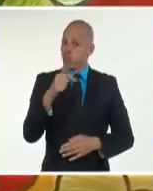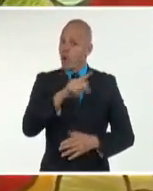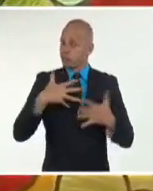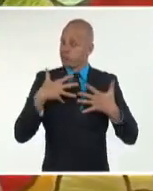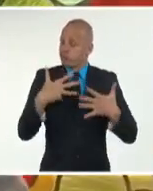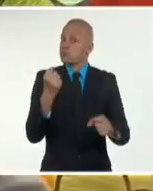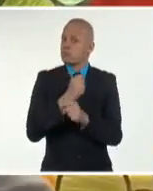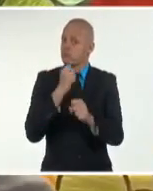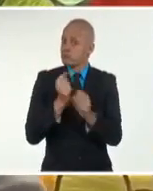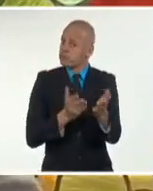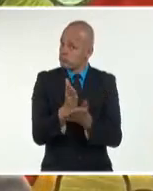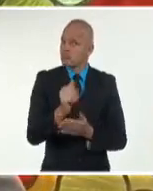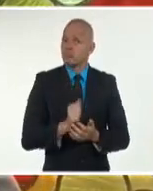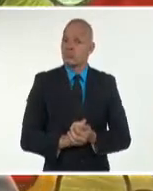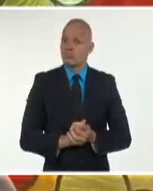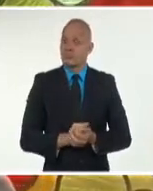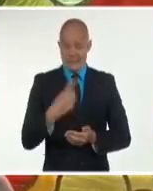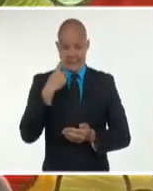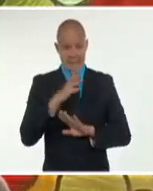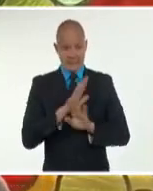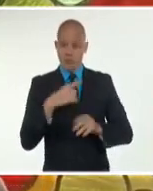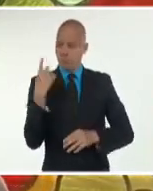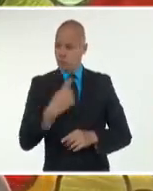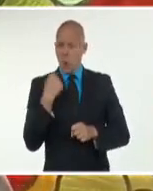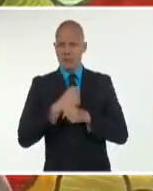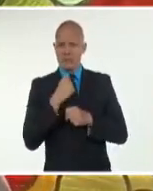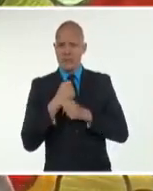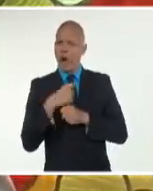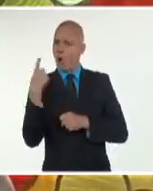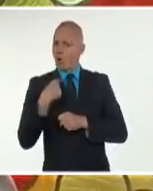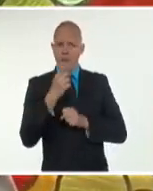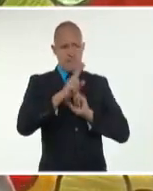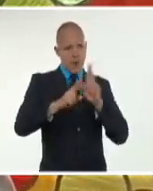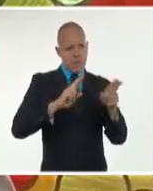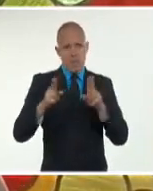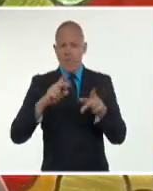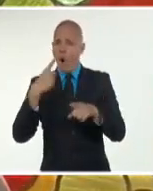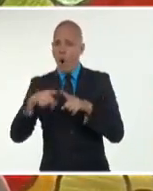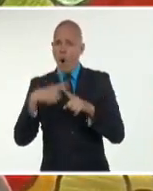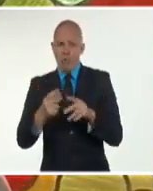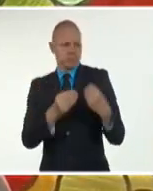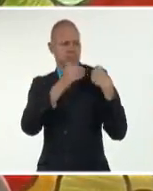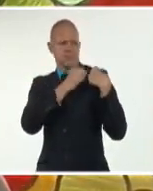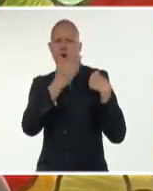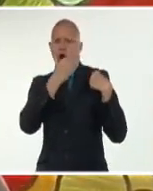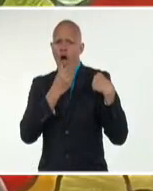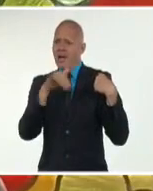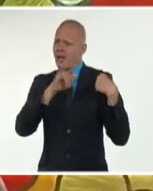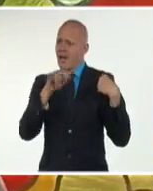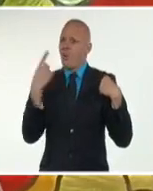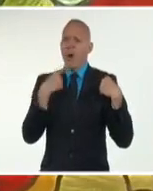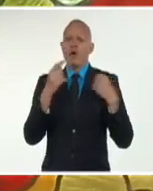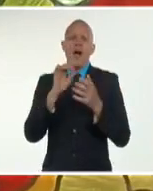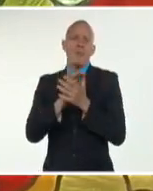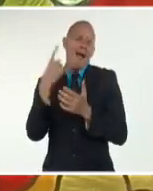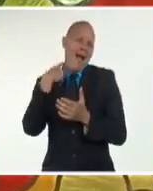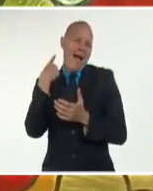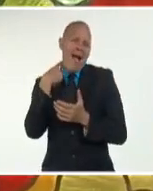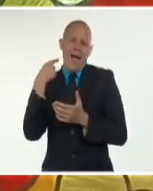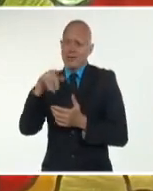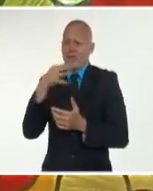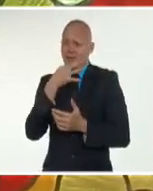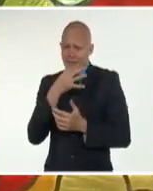involucrados en esta entrega somos personas, amigos, compañeros de militancia, de ideas